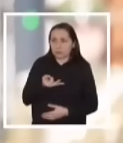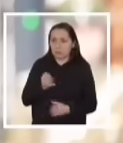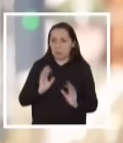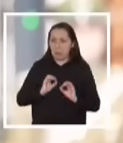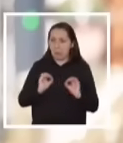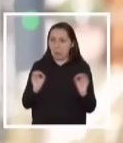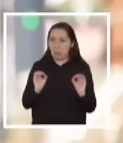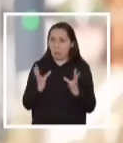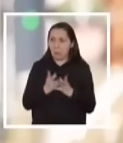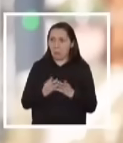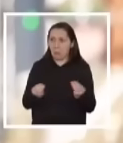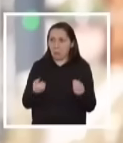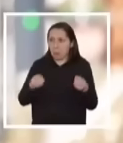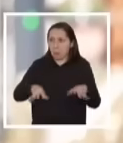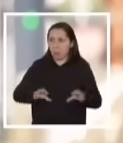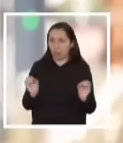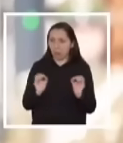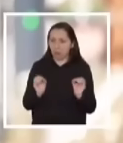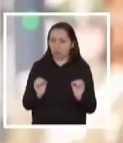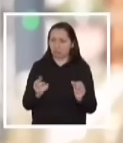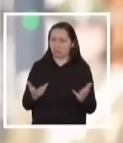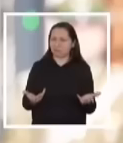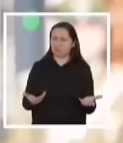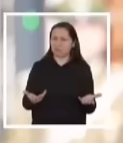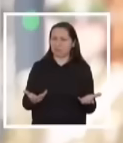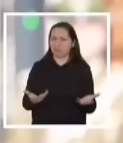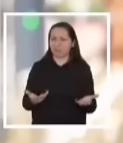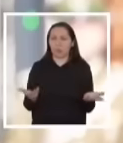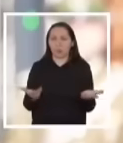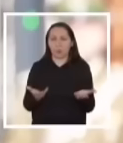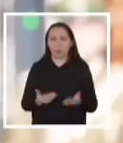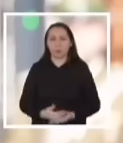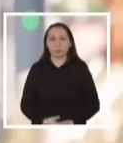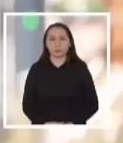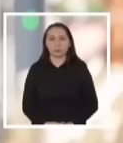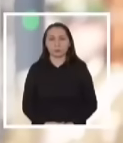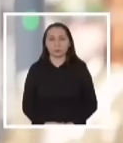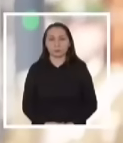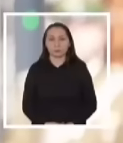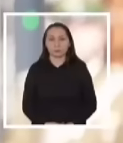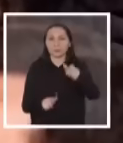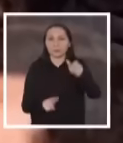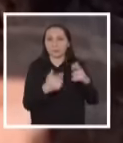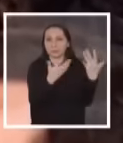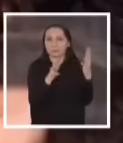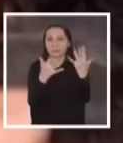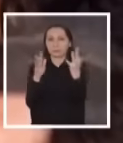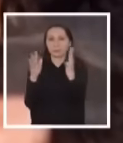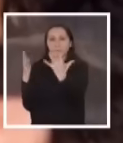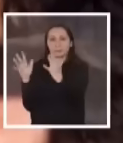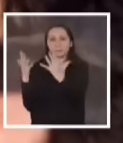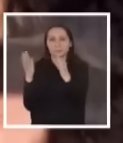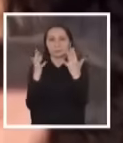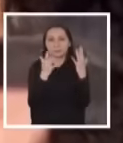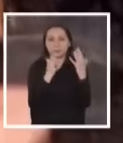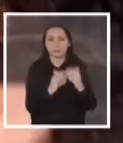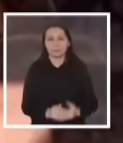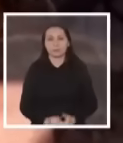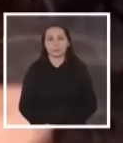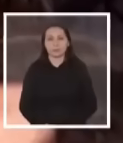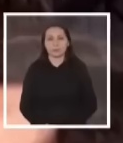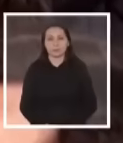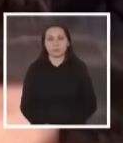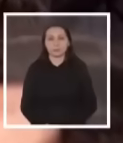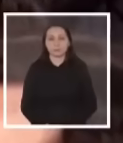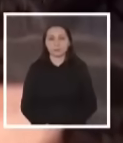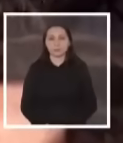por la senadora Jimena Rincón, el asunto está en debate. Hay algunos que quieren asistir. Otros no ven con buenos ojos sumarse a un evento de